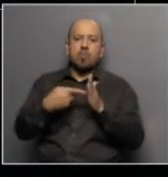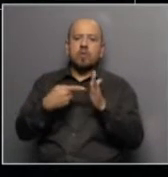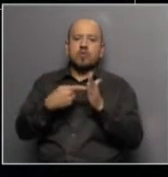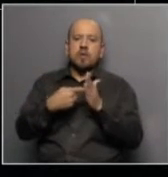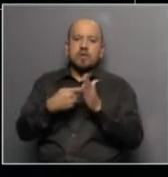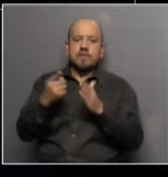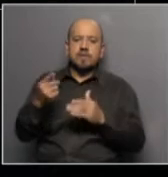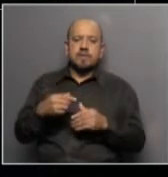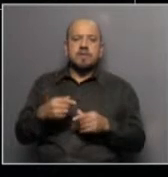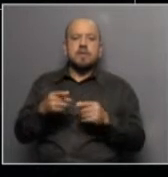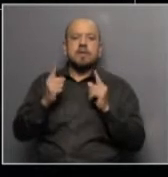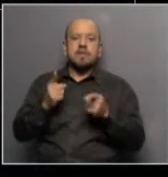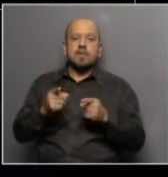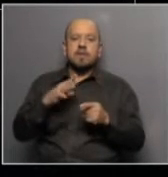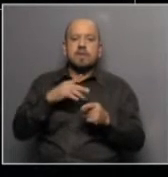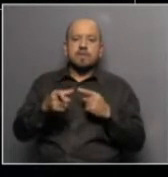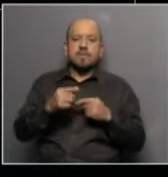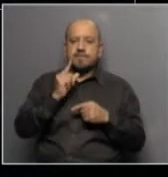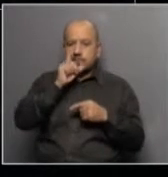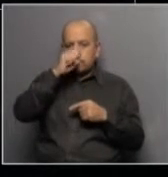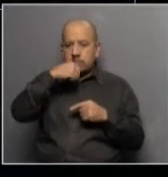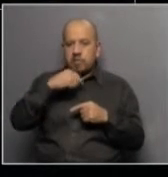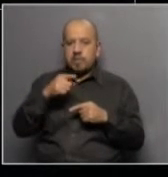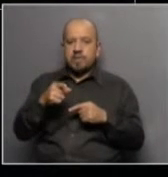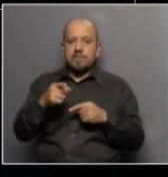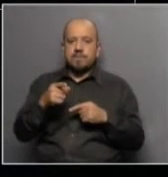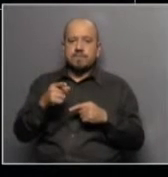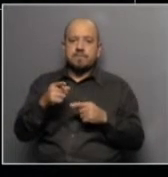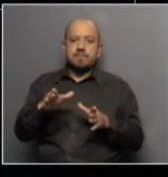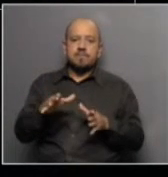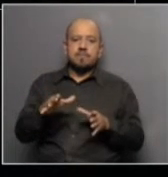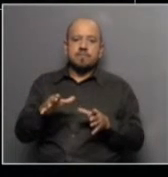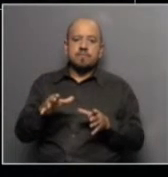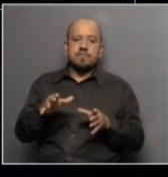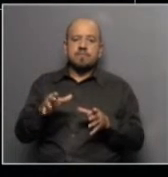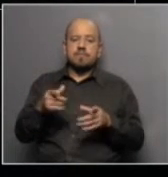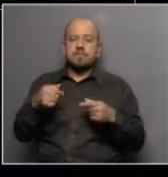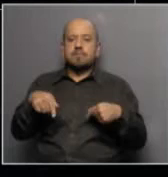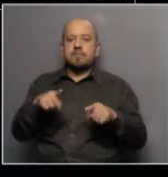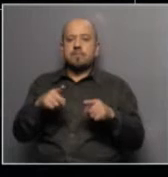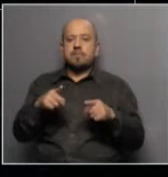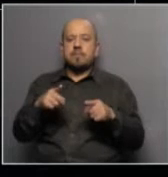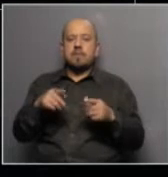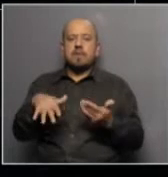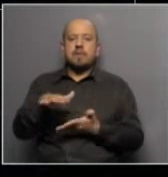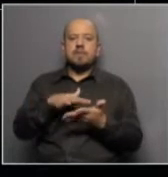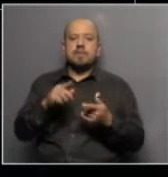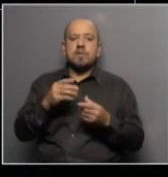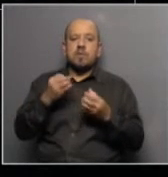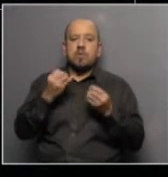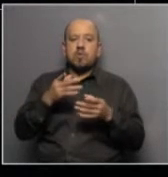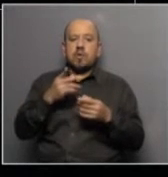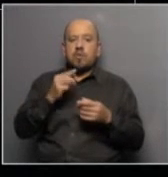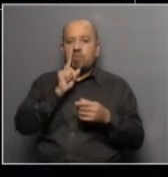Aires. Después también, bueno, está el caso de Montevideo, que es un caso excepcional dentro de lo que es el panorama del país, porque